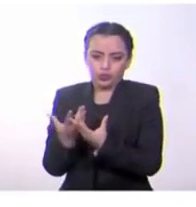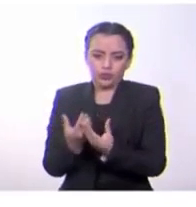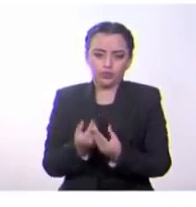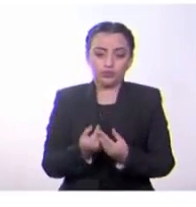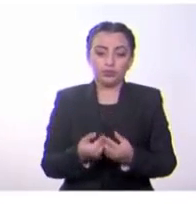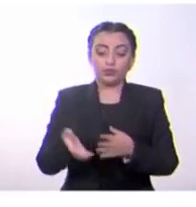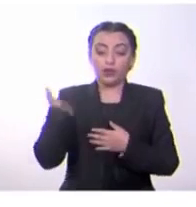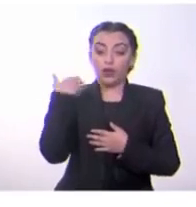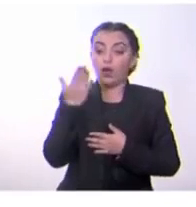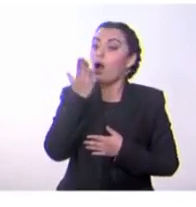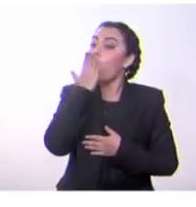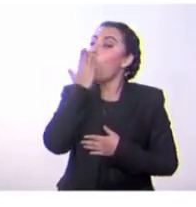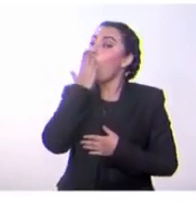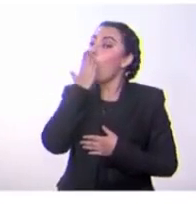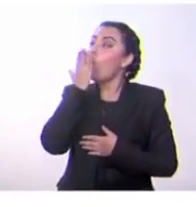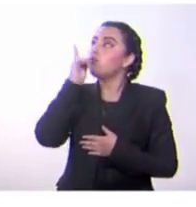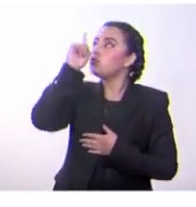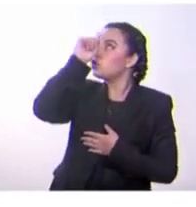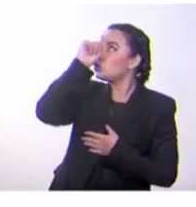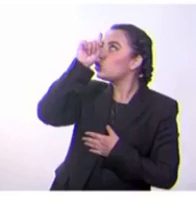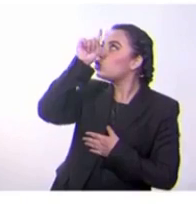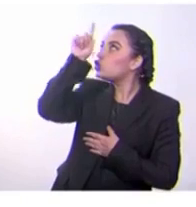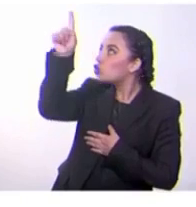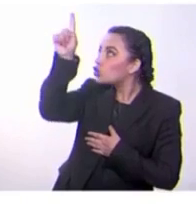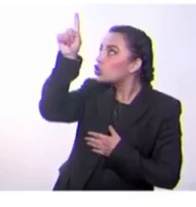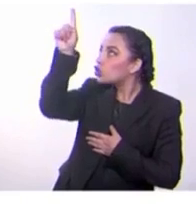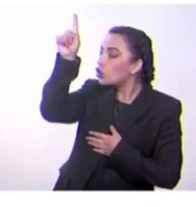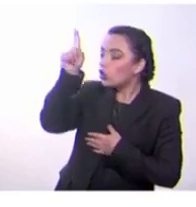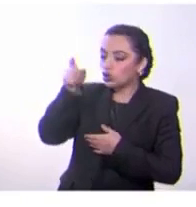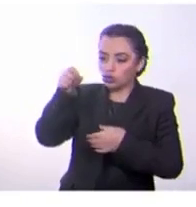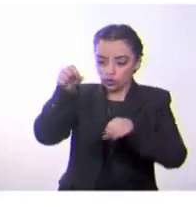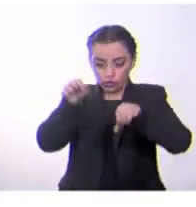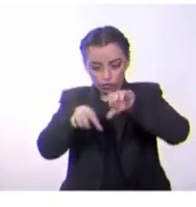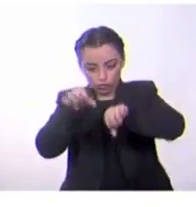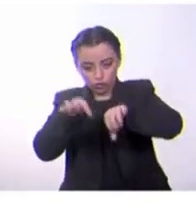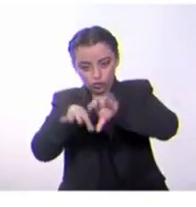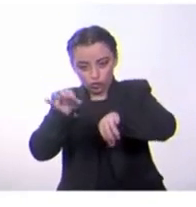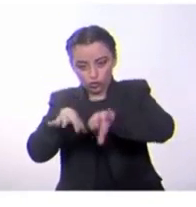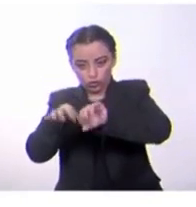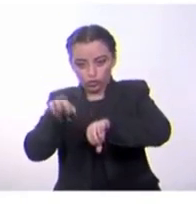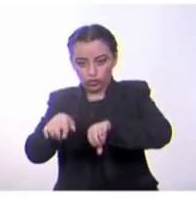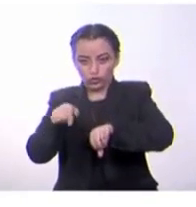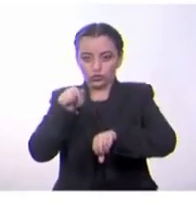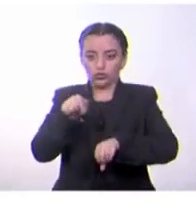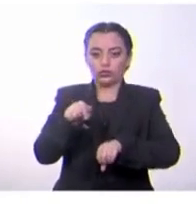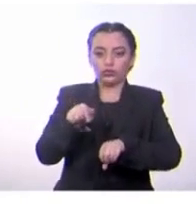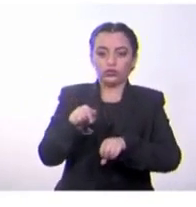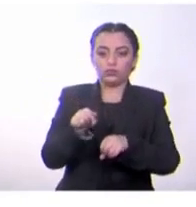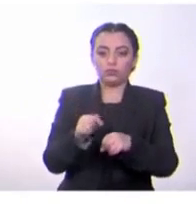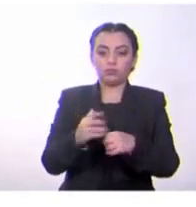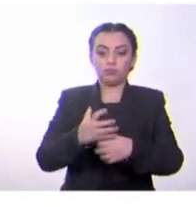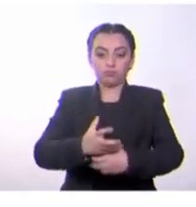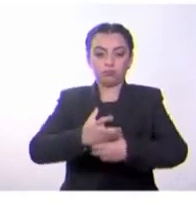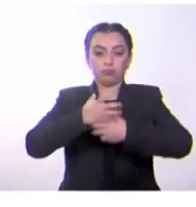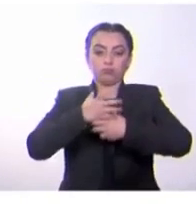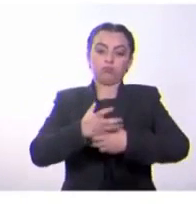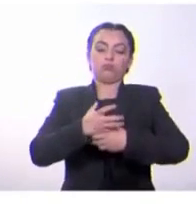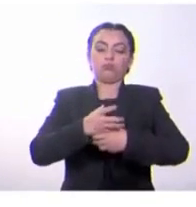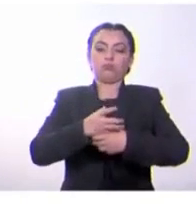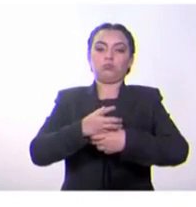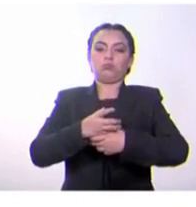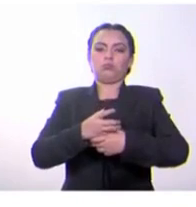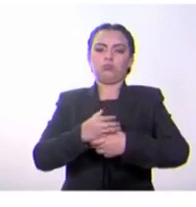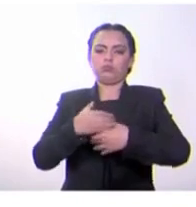mayas tenían a su dios de la agricultura, Yum-Cax, como el señor de los bosques, que extendía